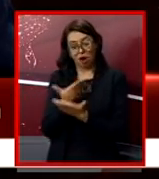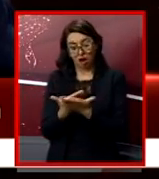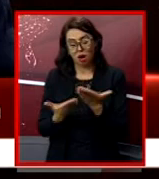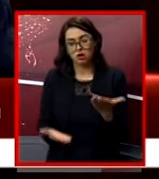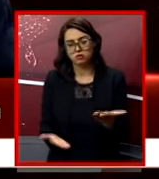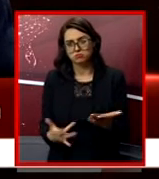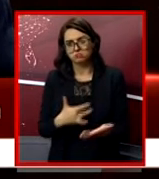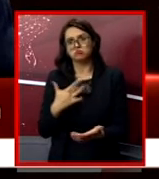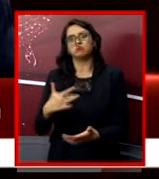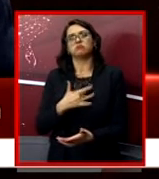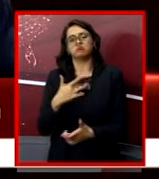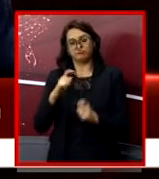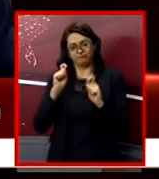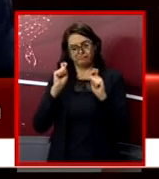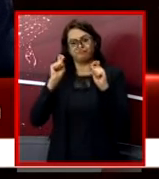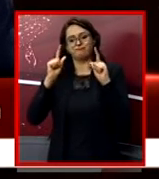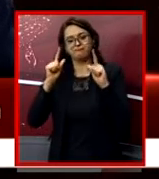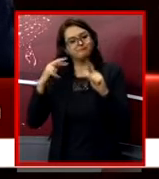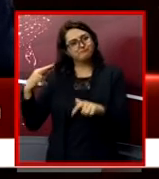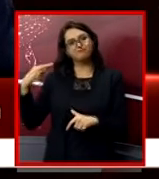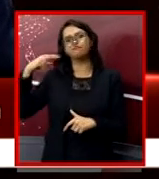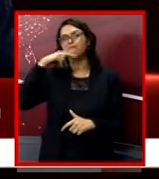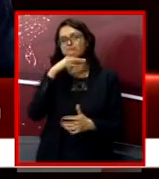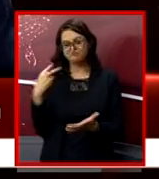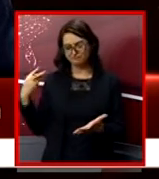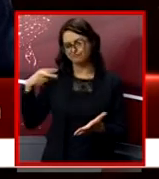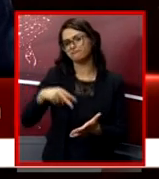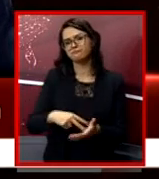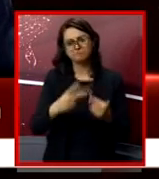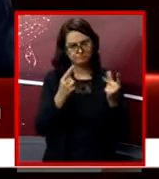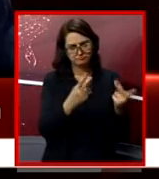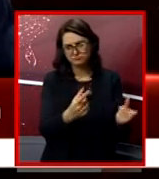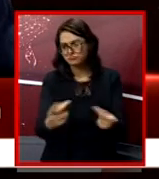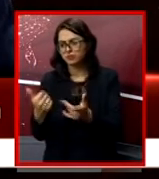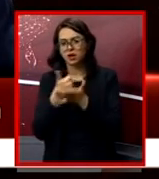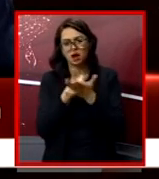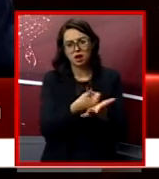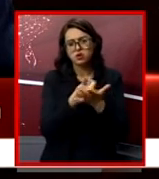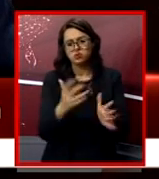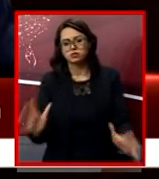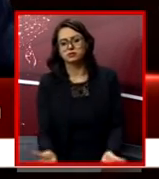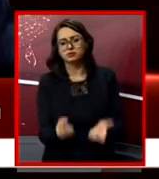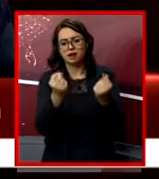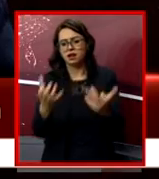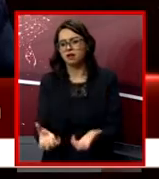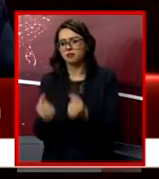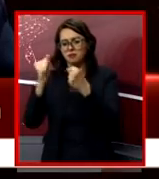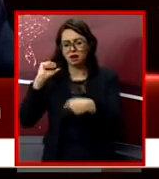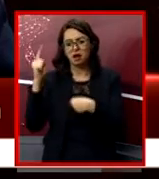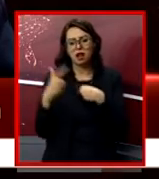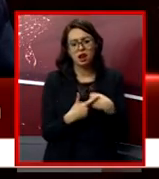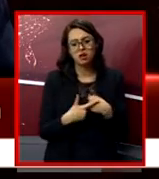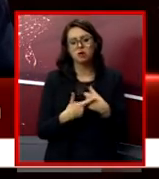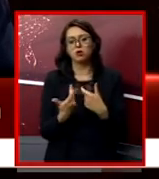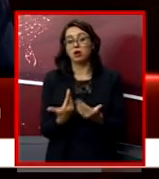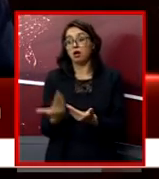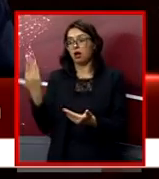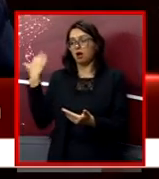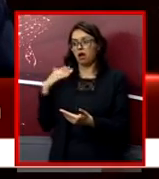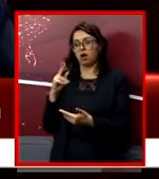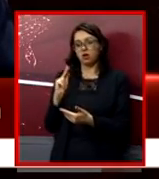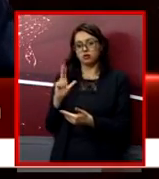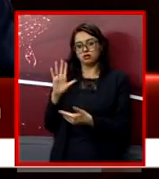y reaccionaron de manera inmediata para llevar a cabo las labores de rescate, superando con creces la